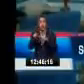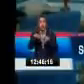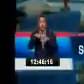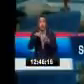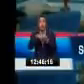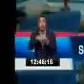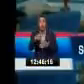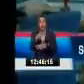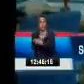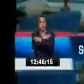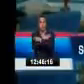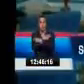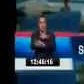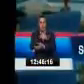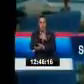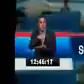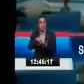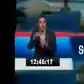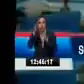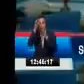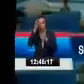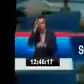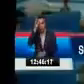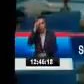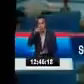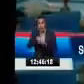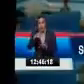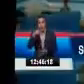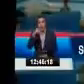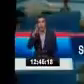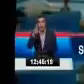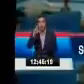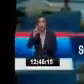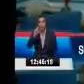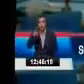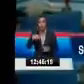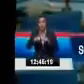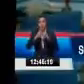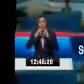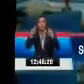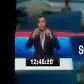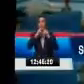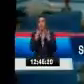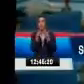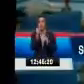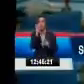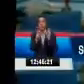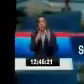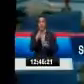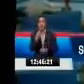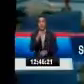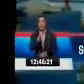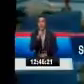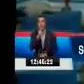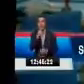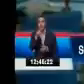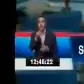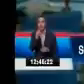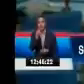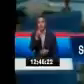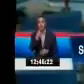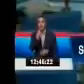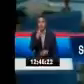traumatología del hospital pablo arturo suárez de quito ante las quejas de varios pacientes por falta de insumos